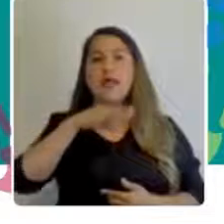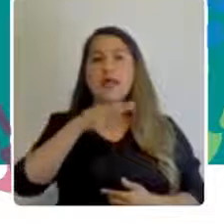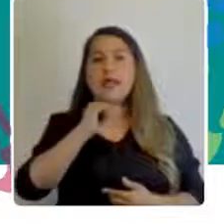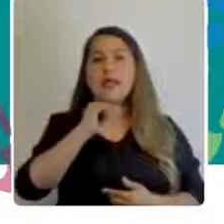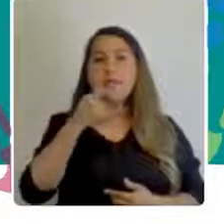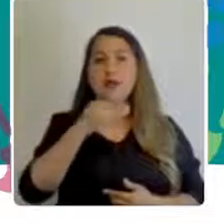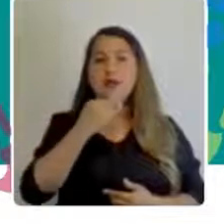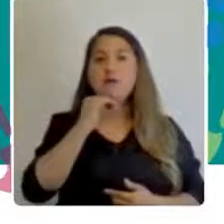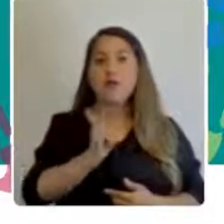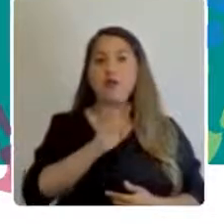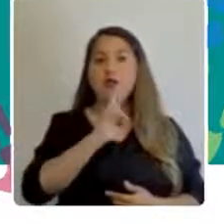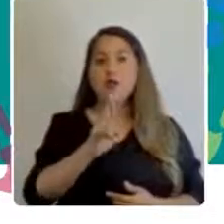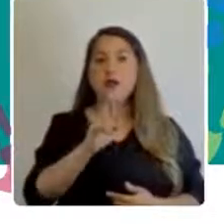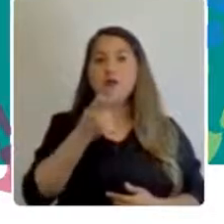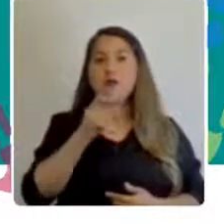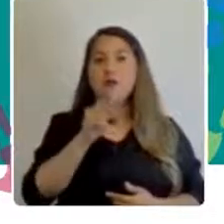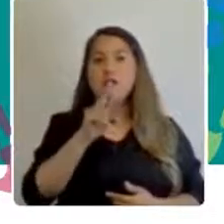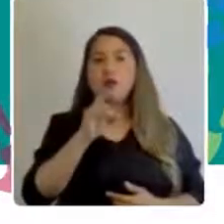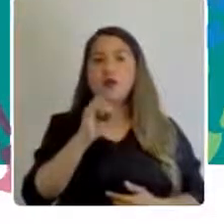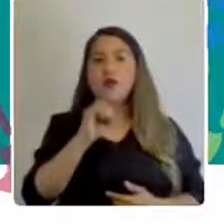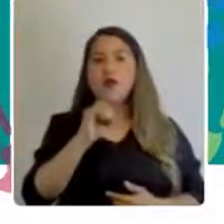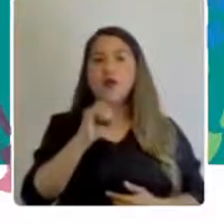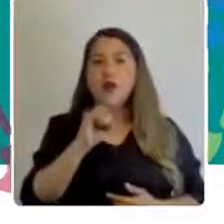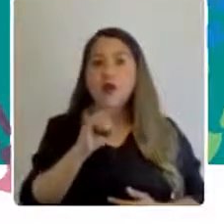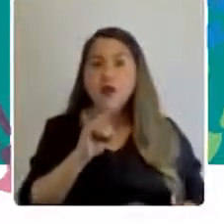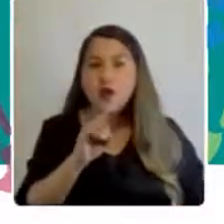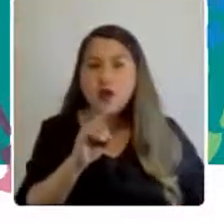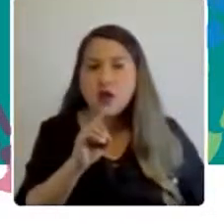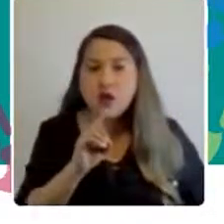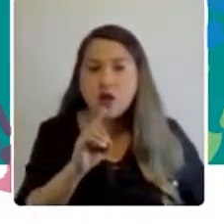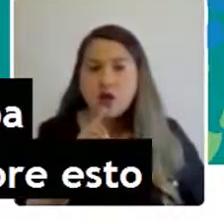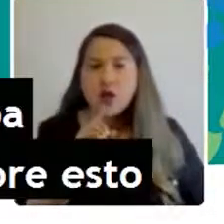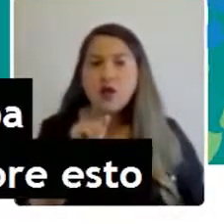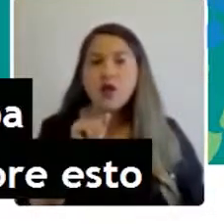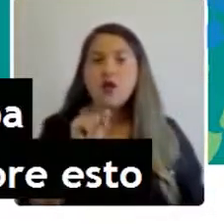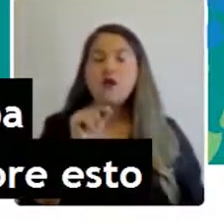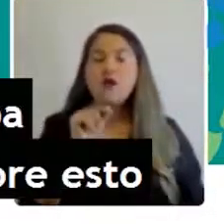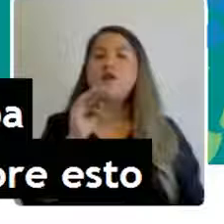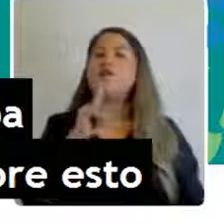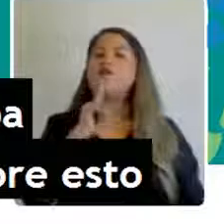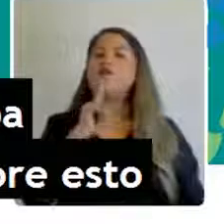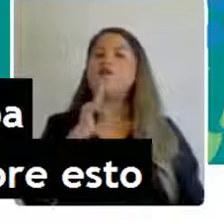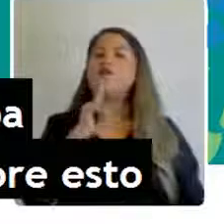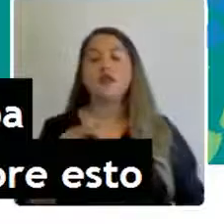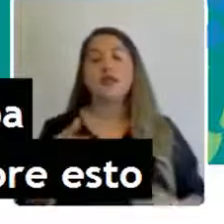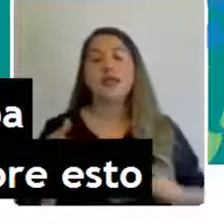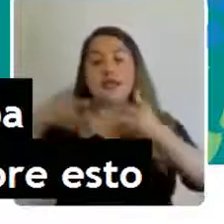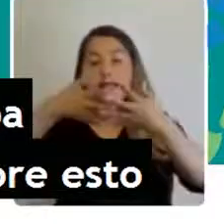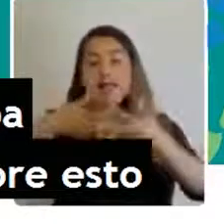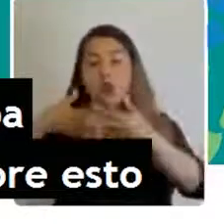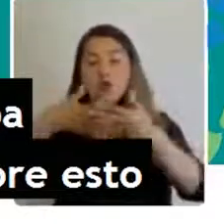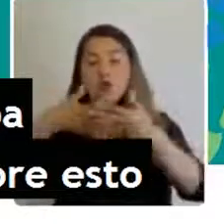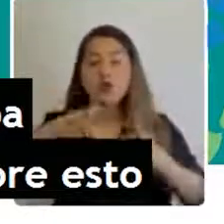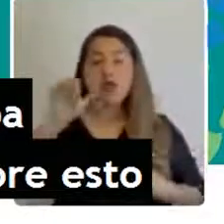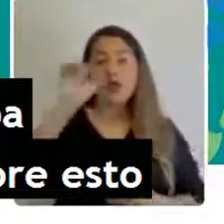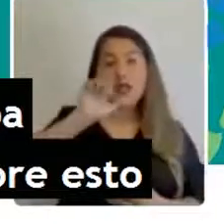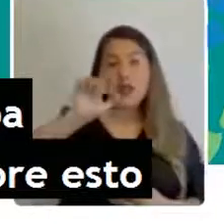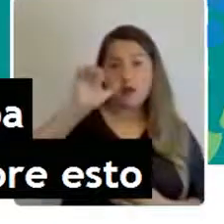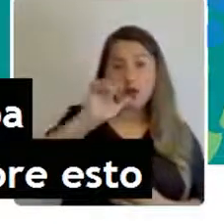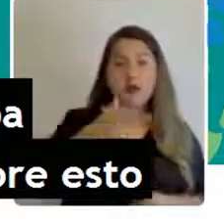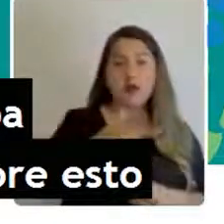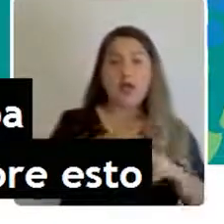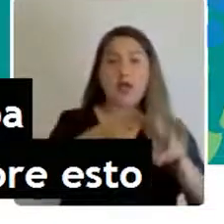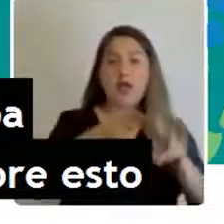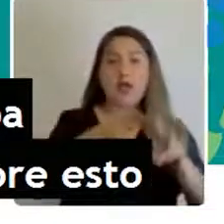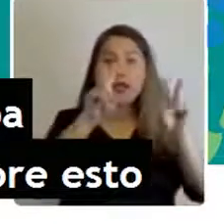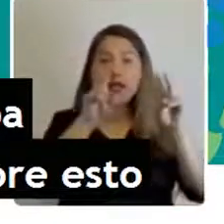Groft, que se refiere al desarrollo de los medicamentos huérfanos y como en Estados Unidos y en Europa ha habido ya legislaciones